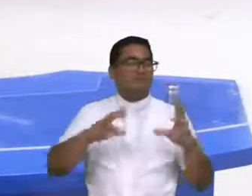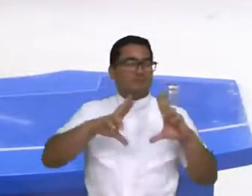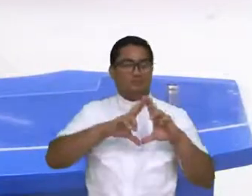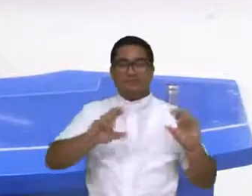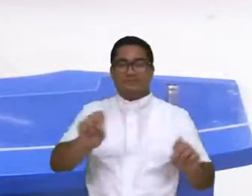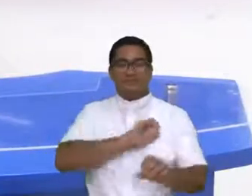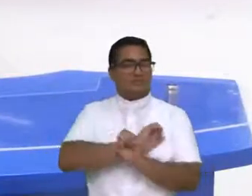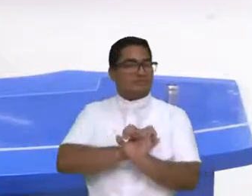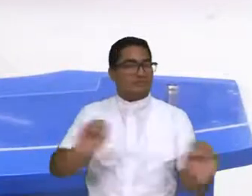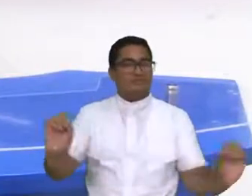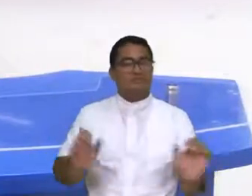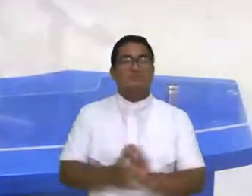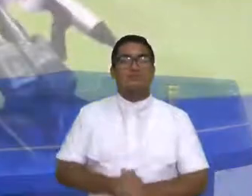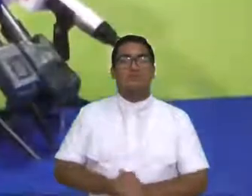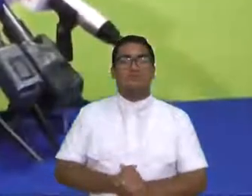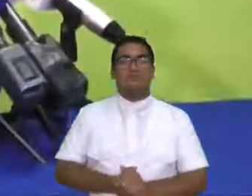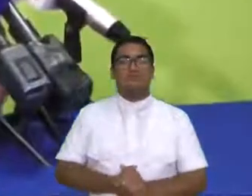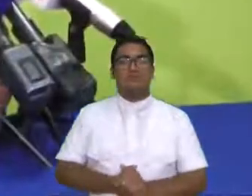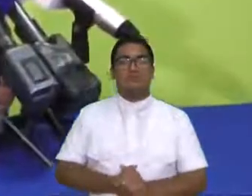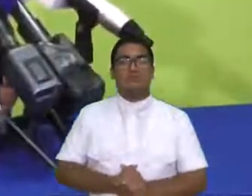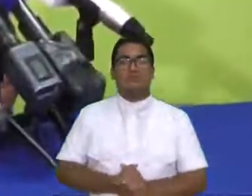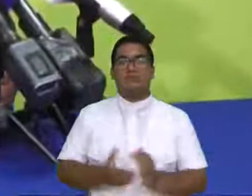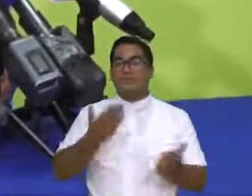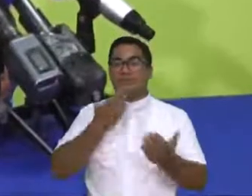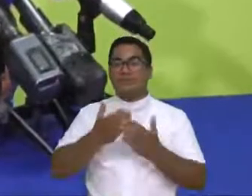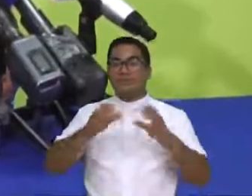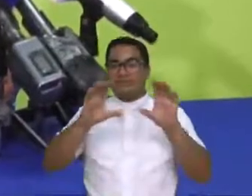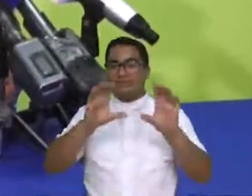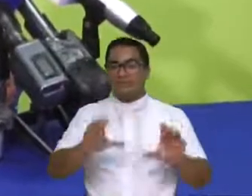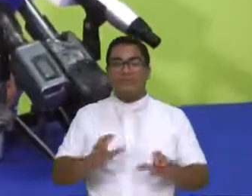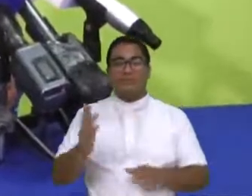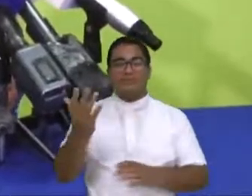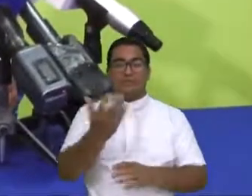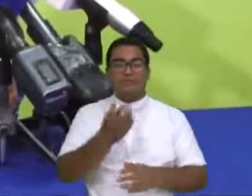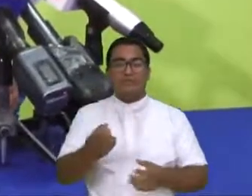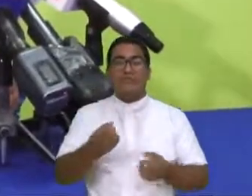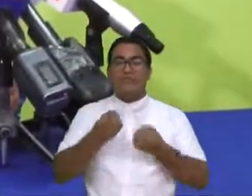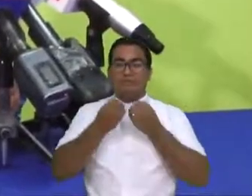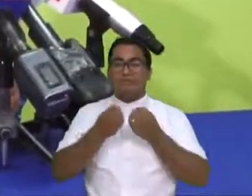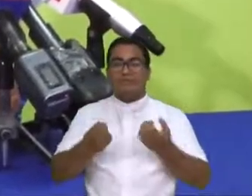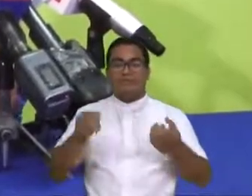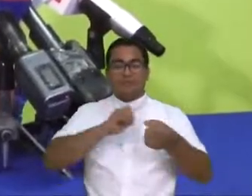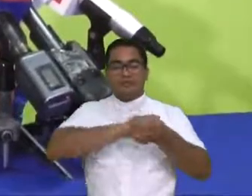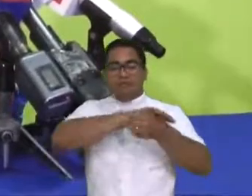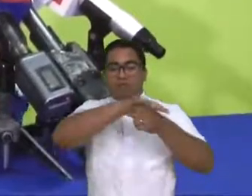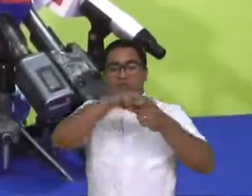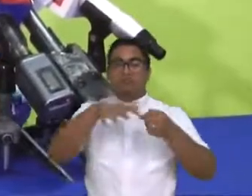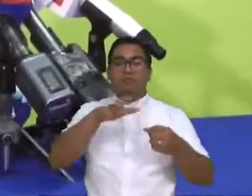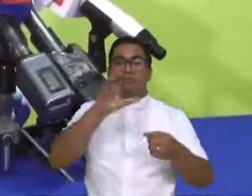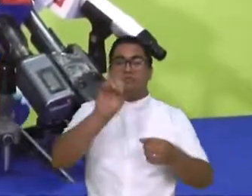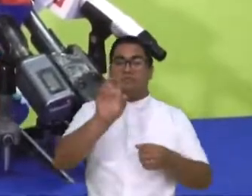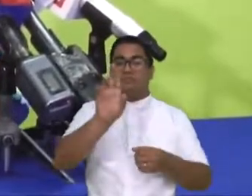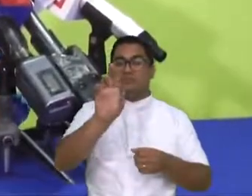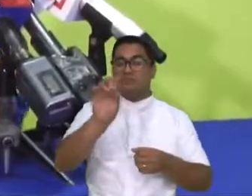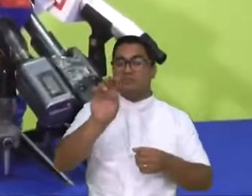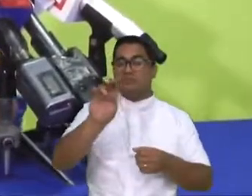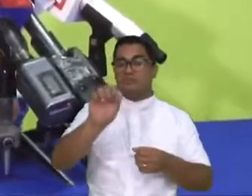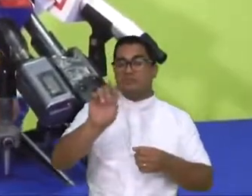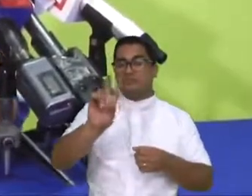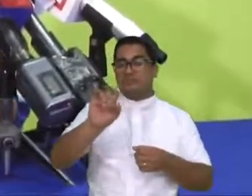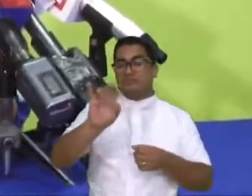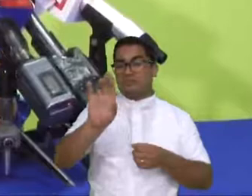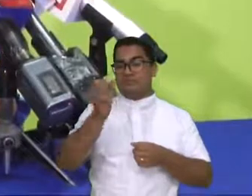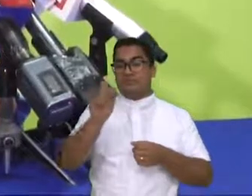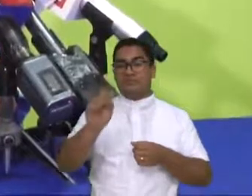ningún caso. Veamos. A todos, vamos a informar sobre la situación del coronavirus como una responsabilidad de nuestro gobierno a